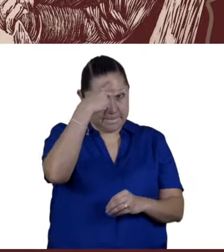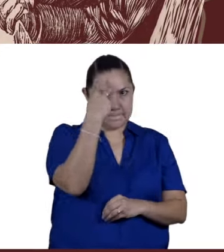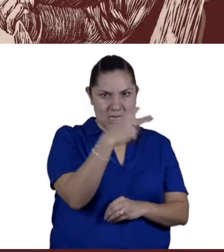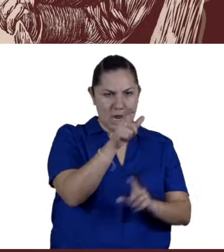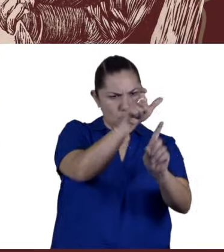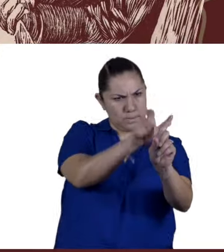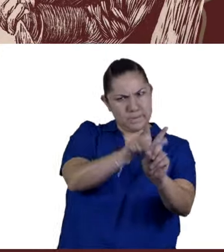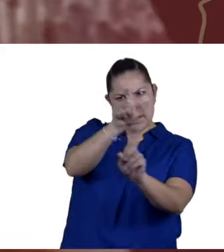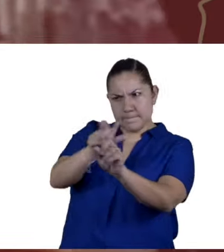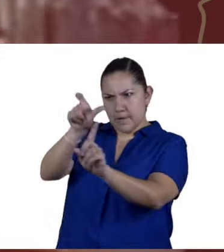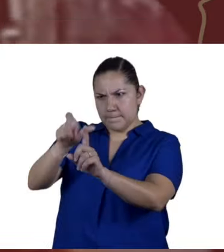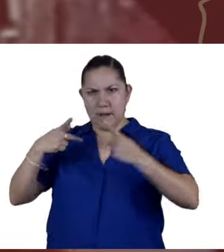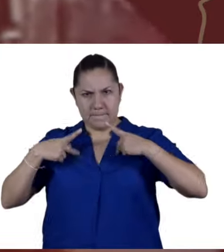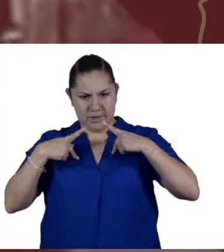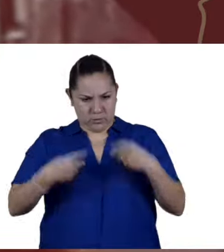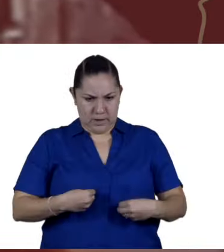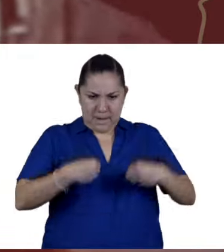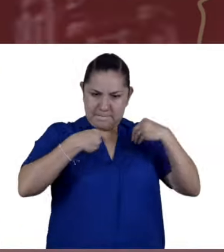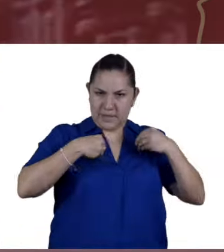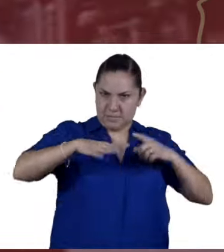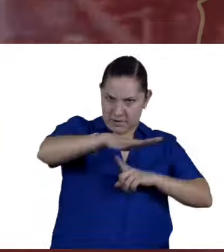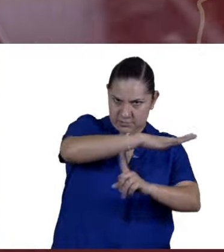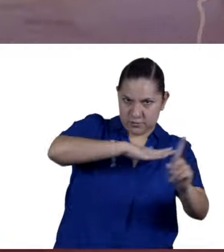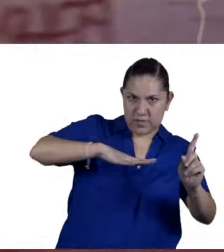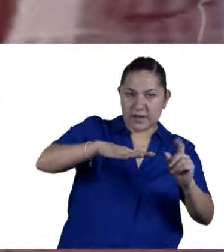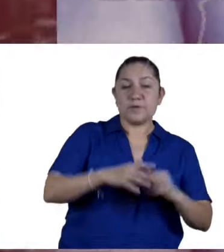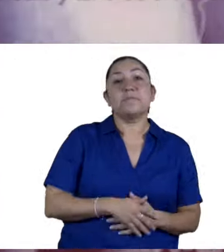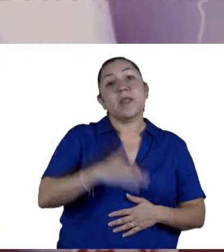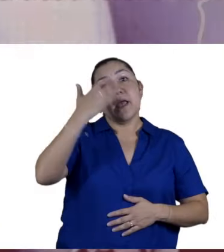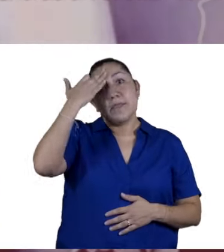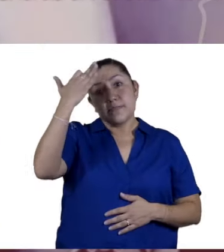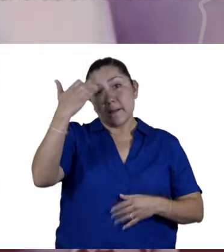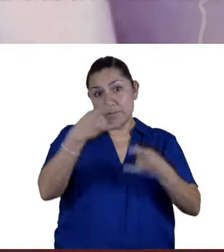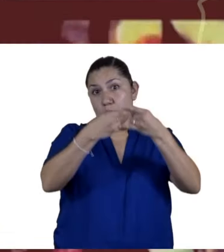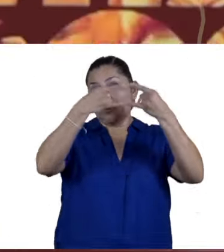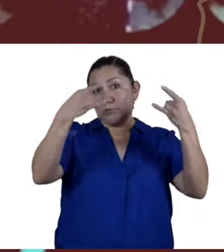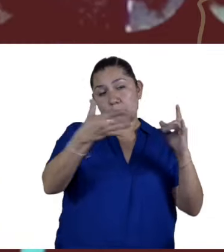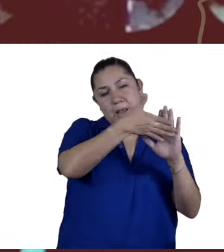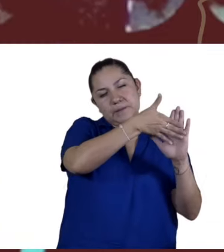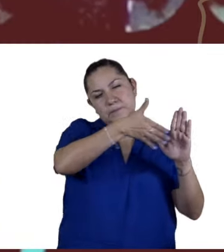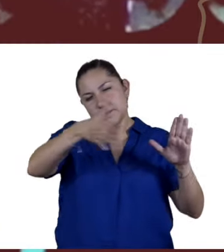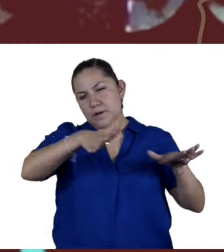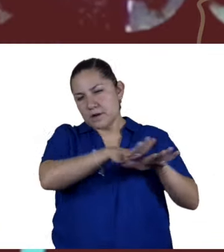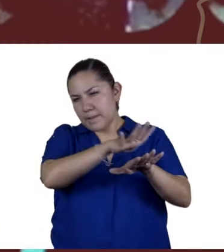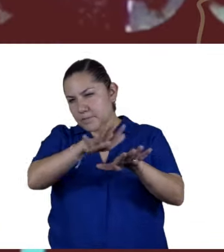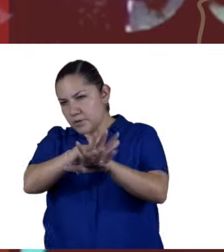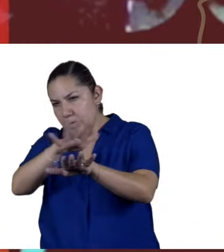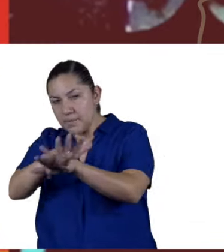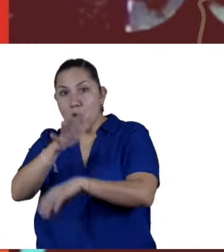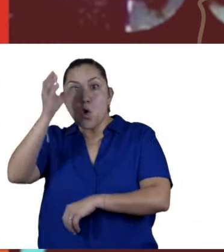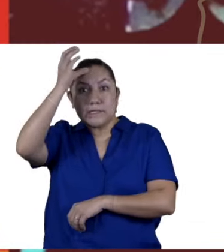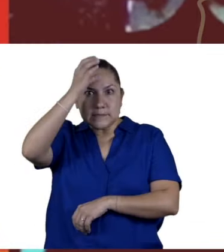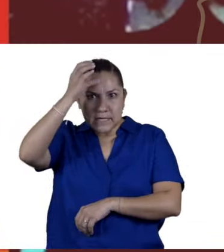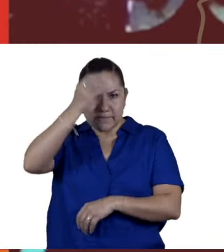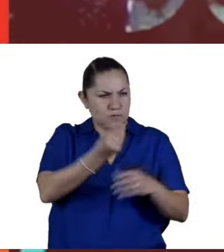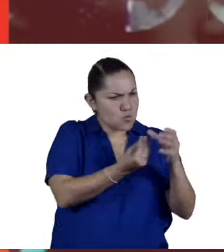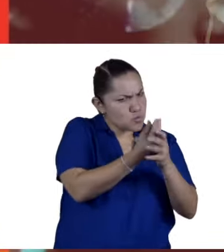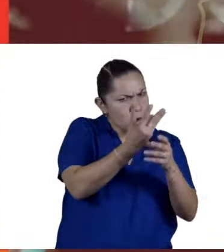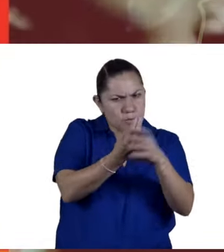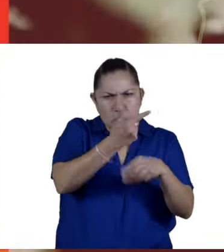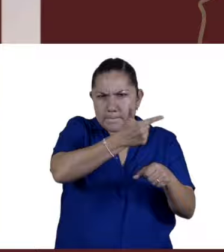mexicano. Los cambios que se han realizado a lo largo de la historia, los avances científicos y el